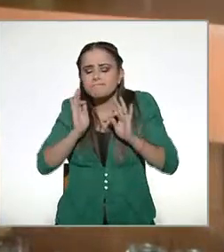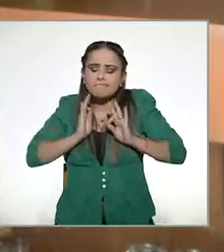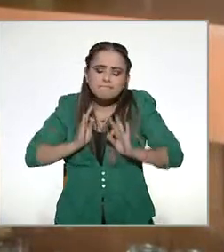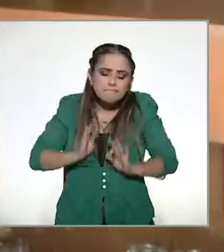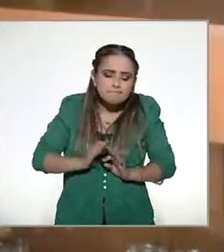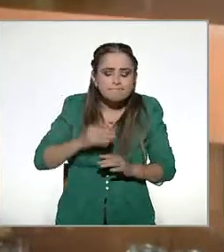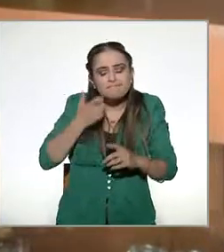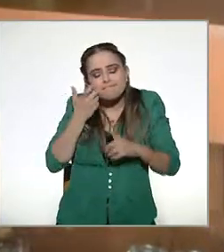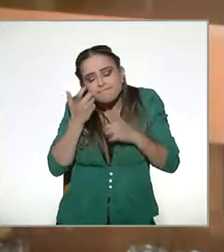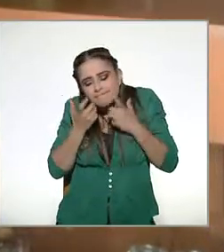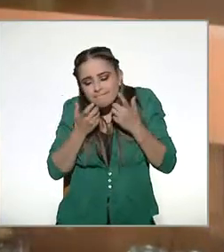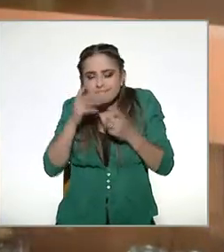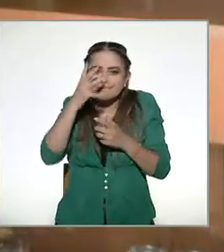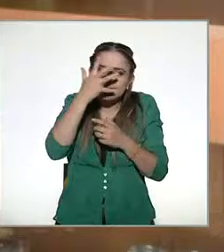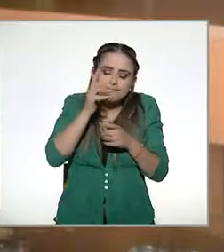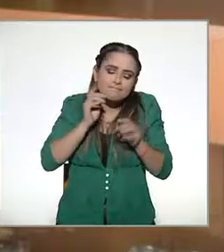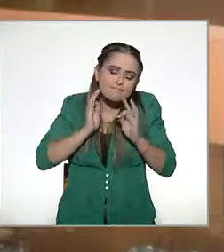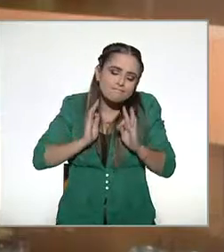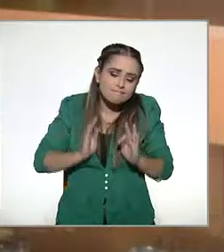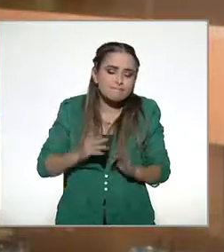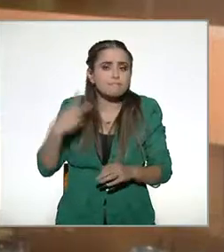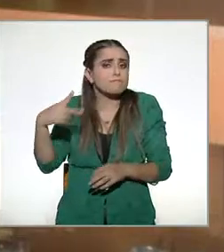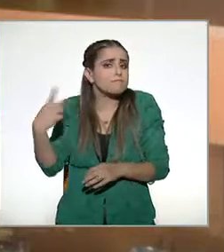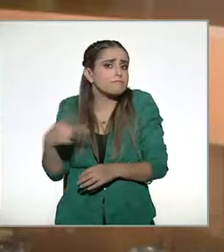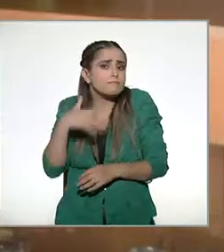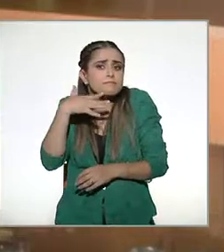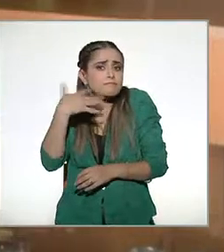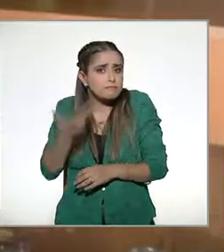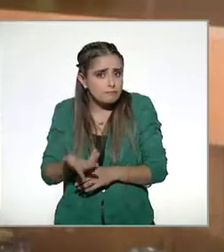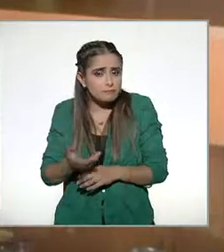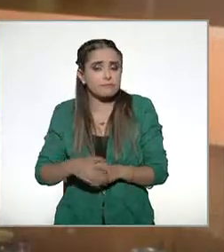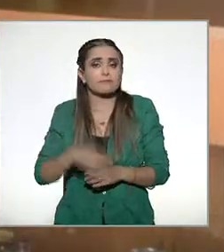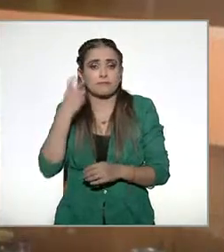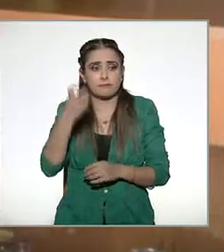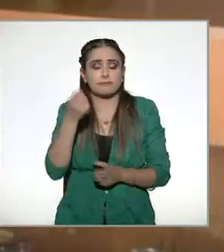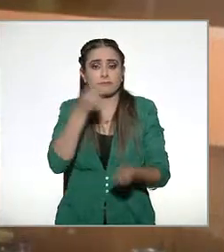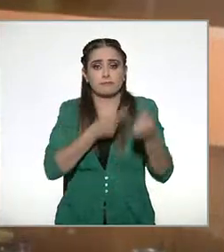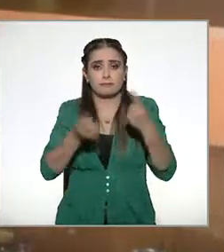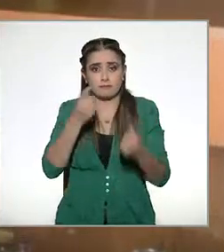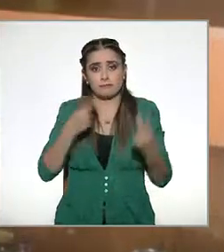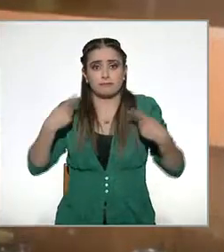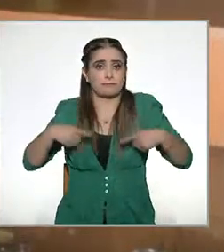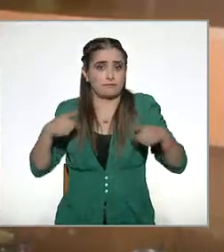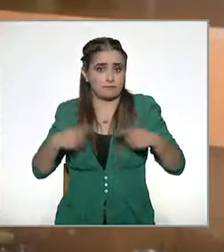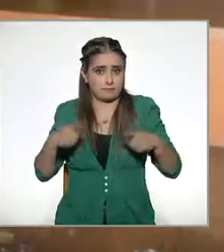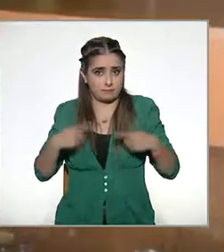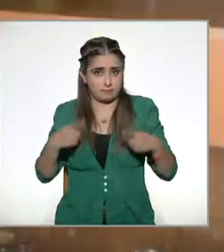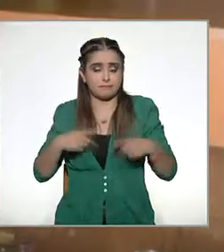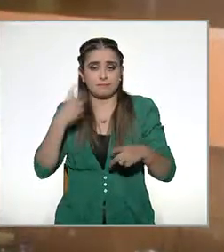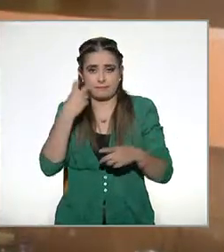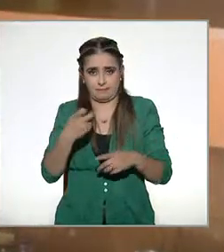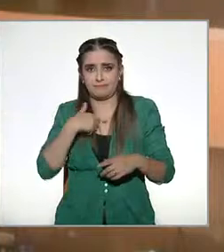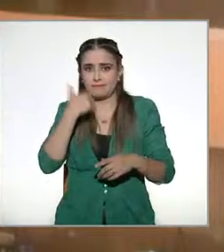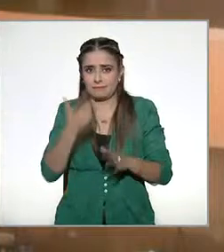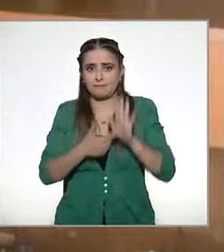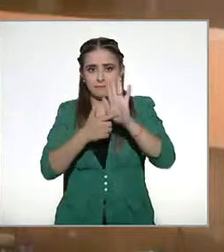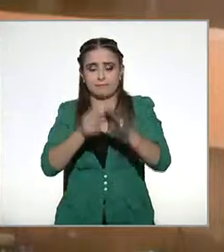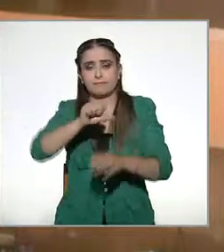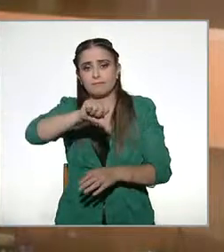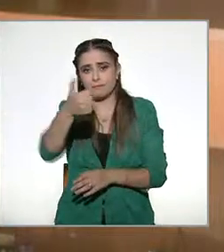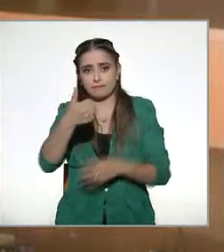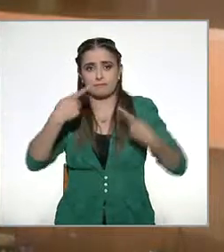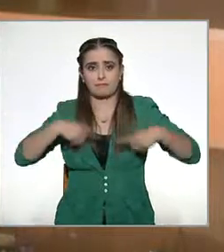y reflexión esta supuesta desventaja ha sido para muchas personas la clave de su gloria por eso hoy les presento 11 ejemplos de